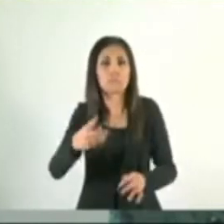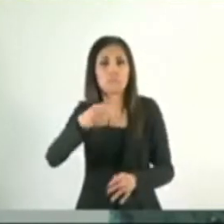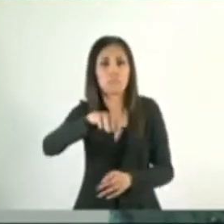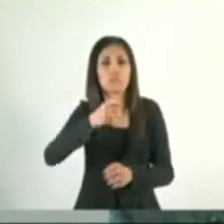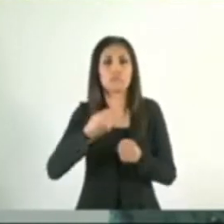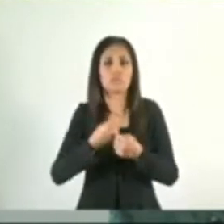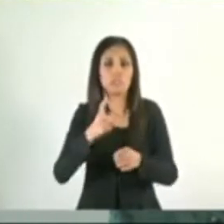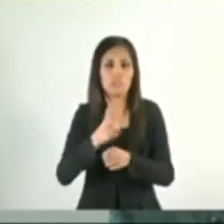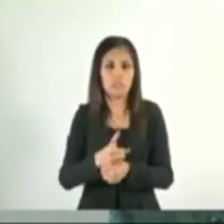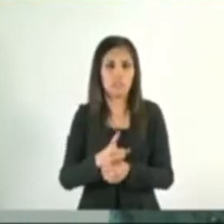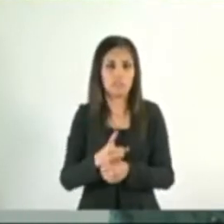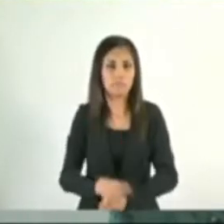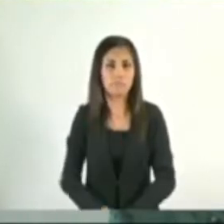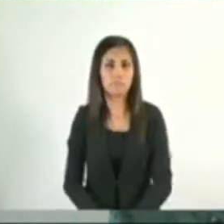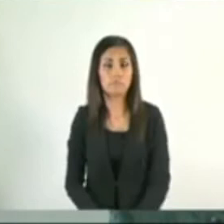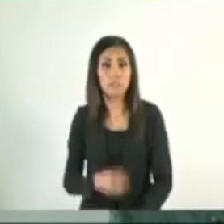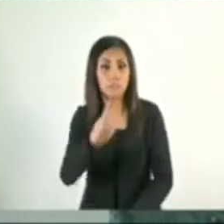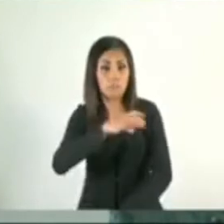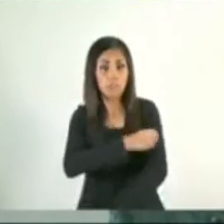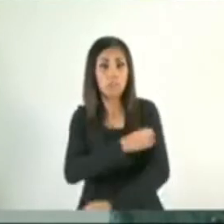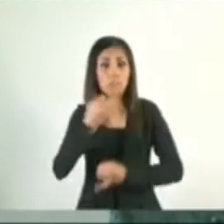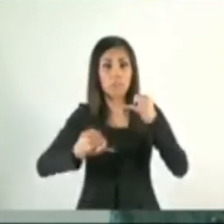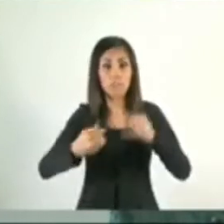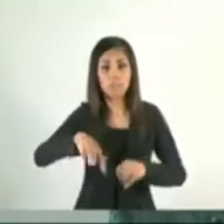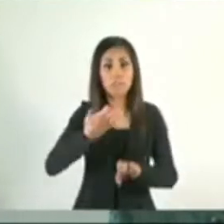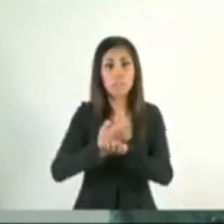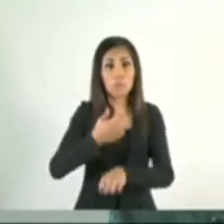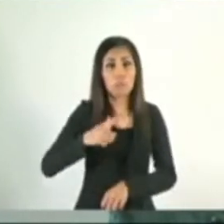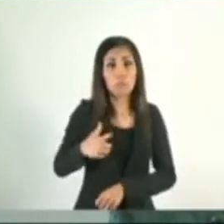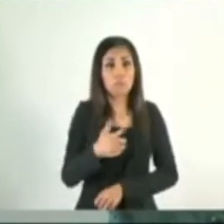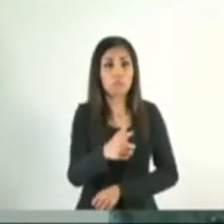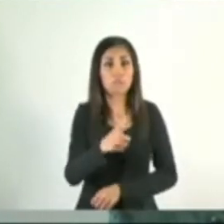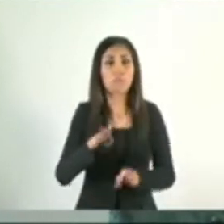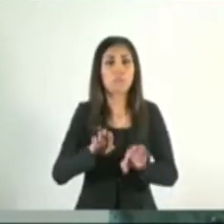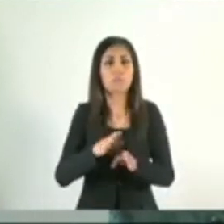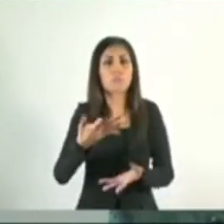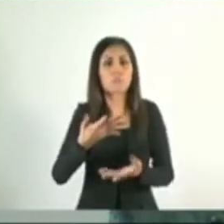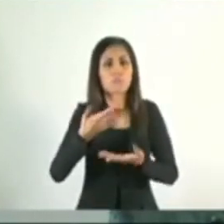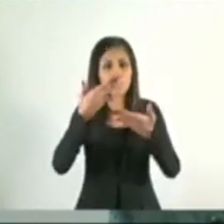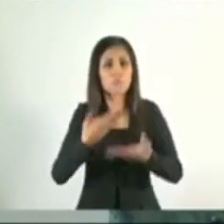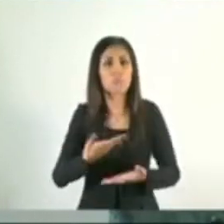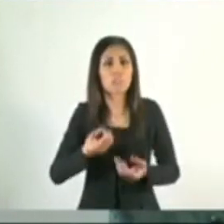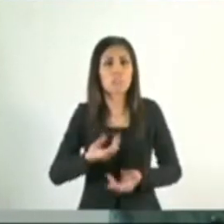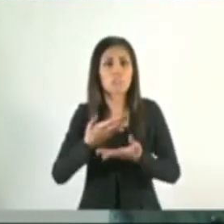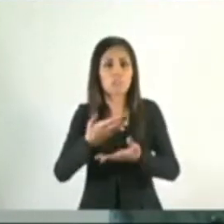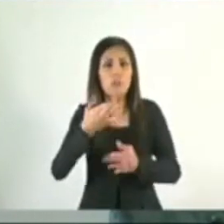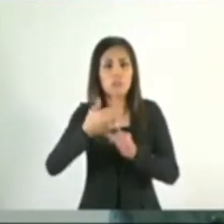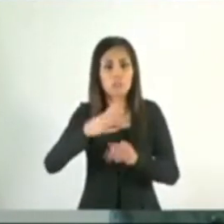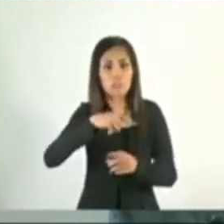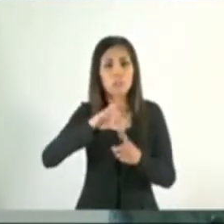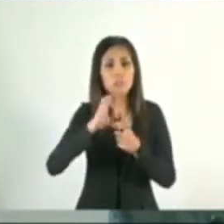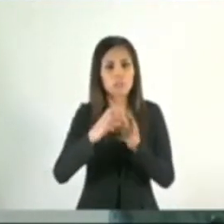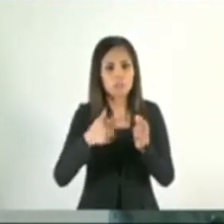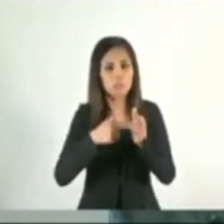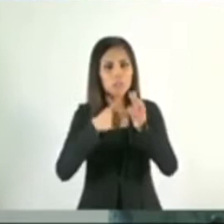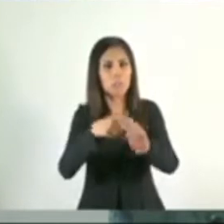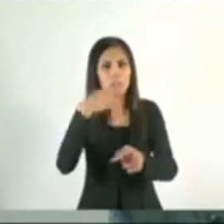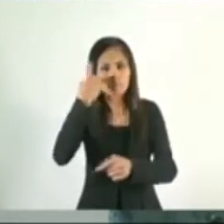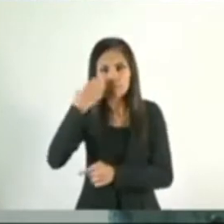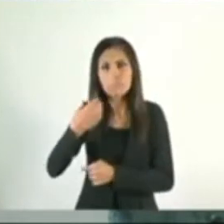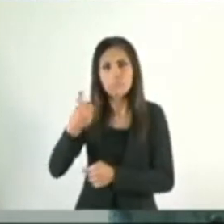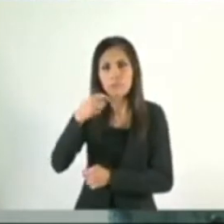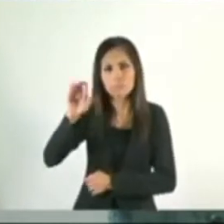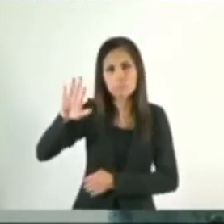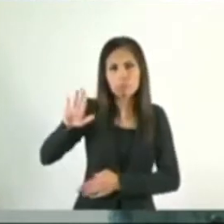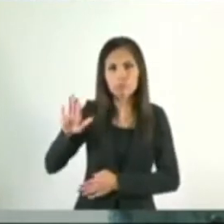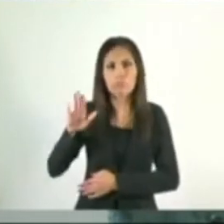sociedad. El Poder Judicial del Estado de Guanajuato, como parte del Comité Estatal de Seguimiento y Evaluación al Pacto para